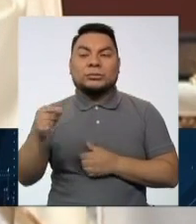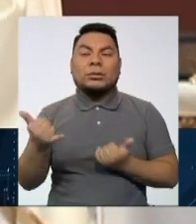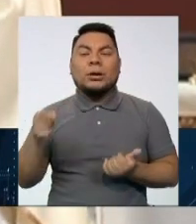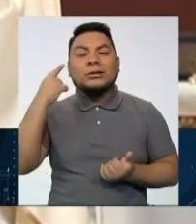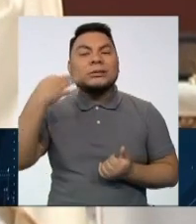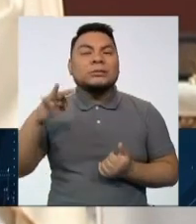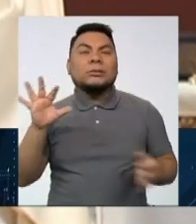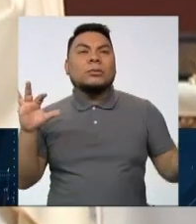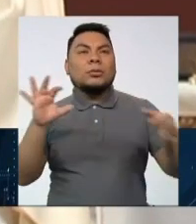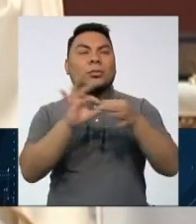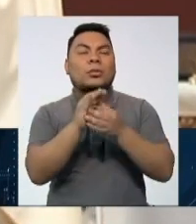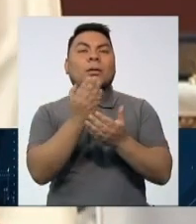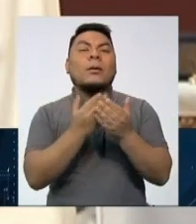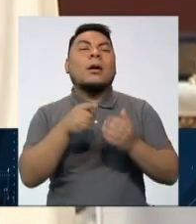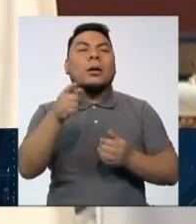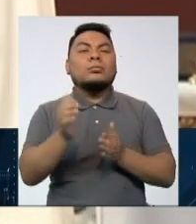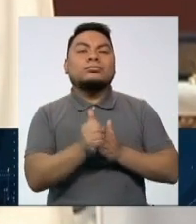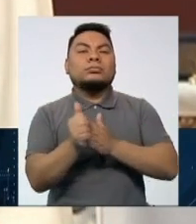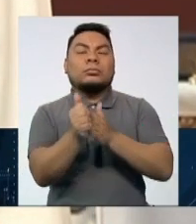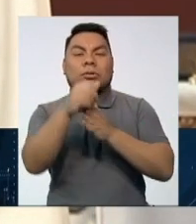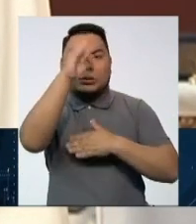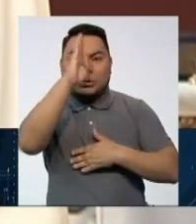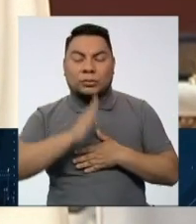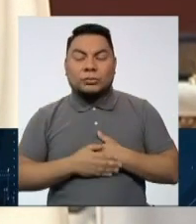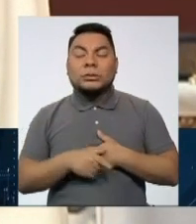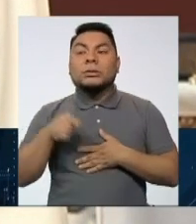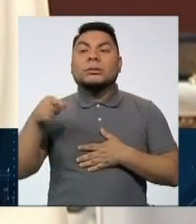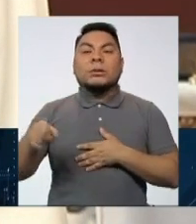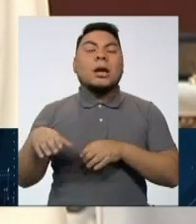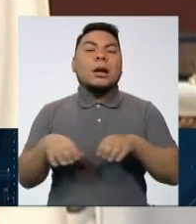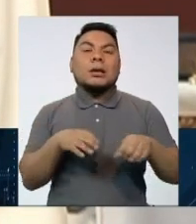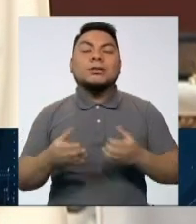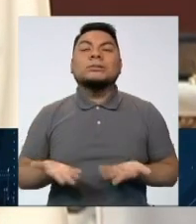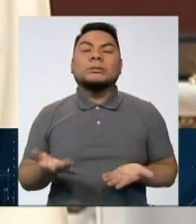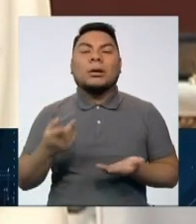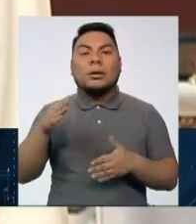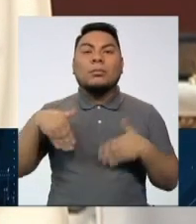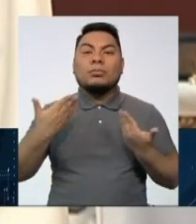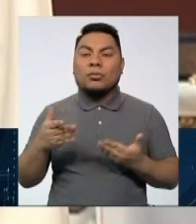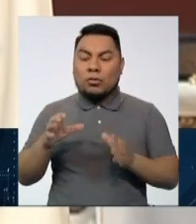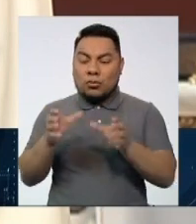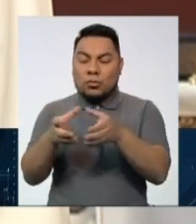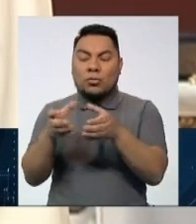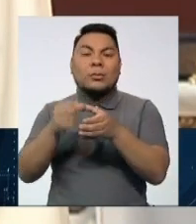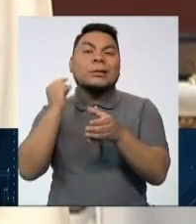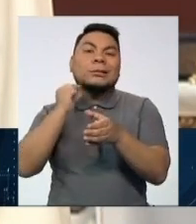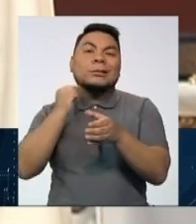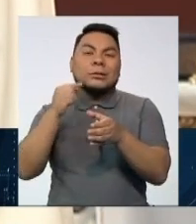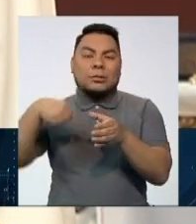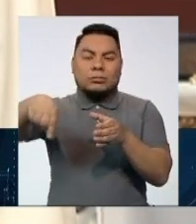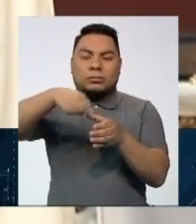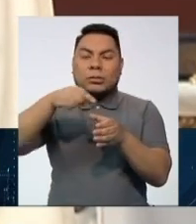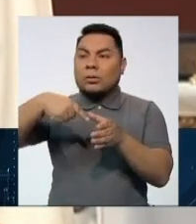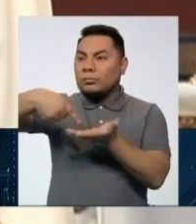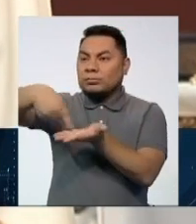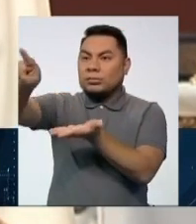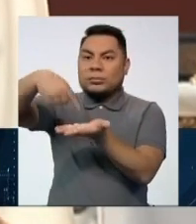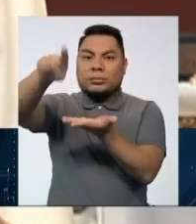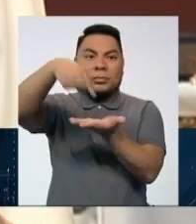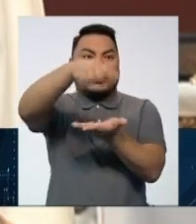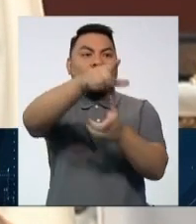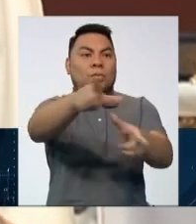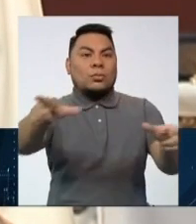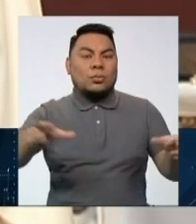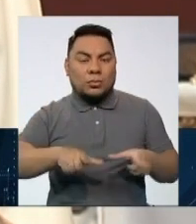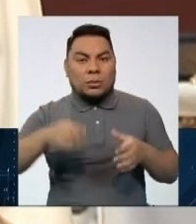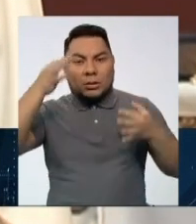Dios es lo que moverá a enviar a los jesuitas a aquellos lugares en los que se